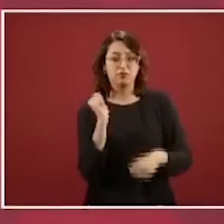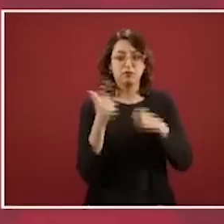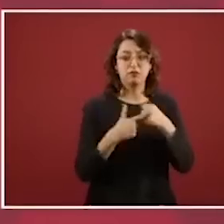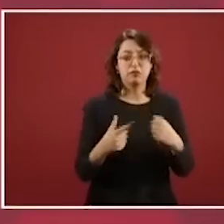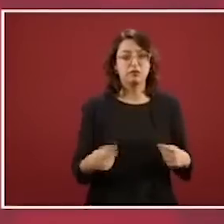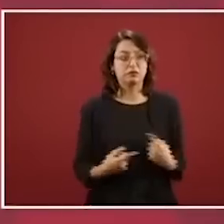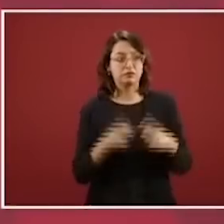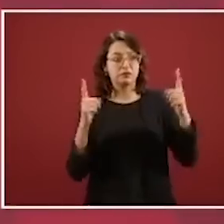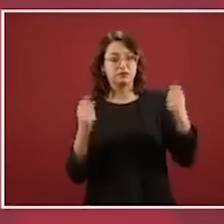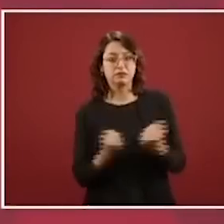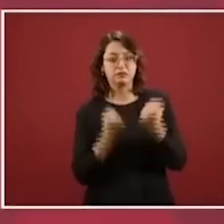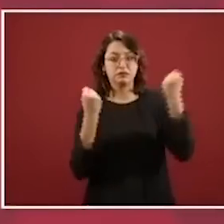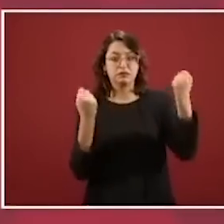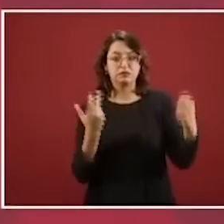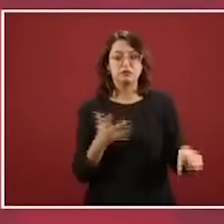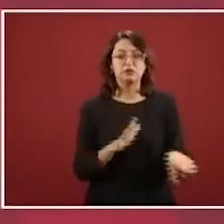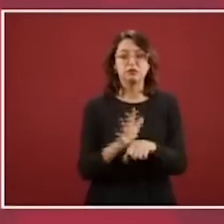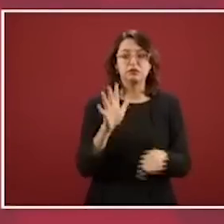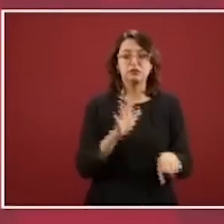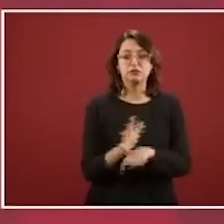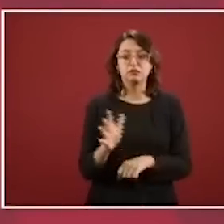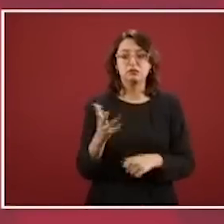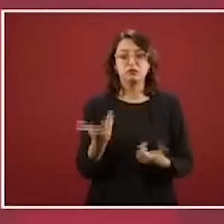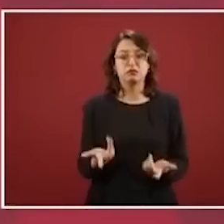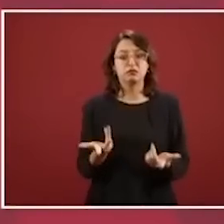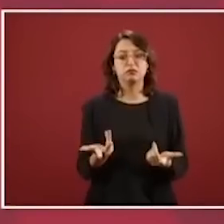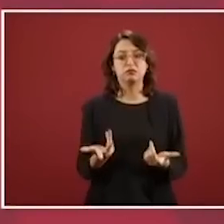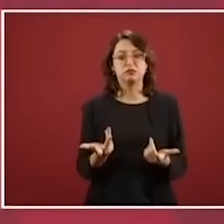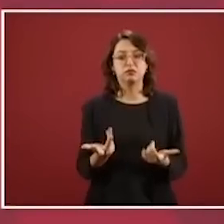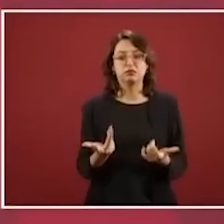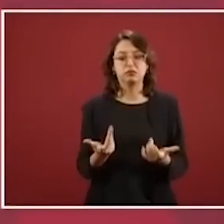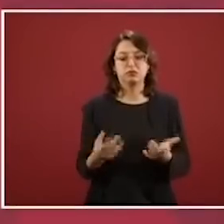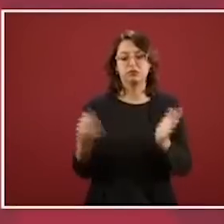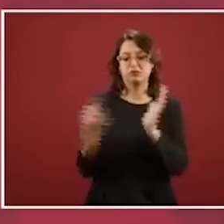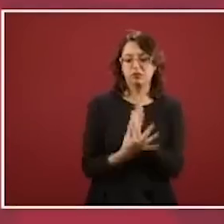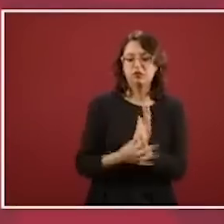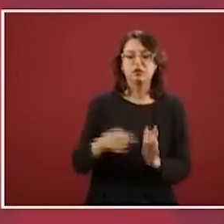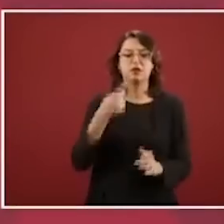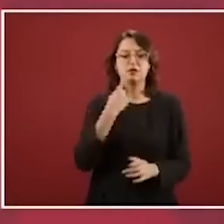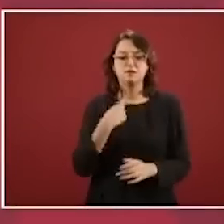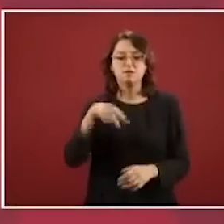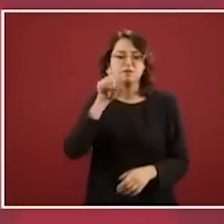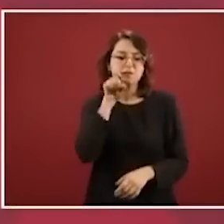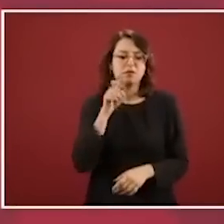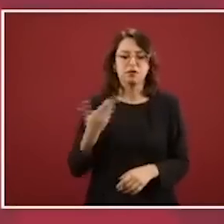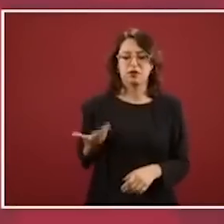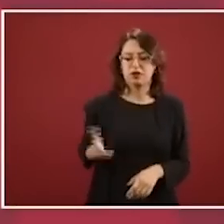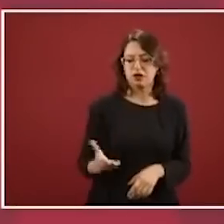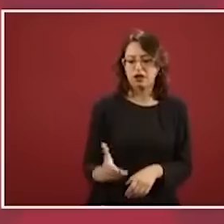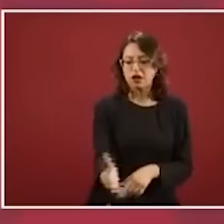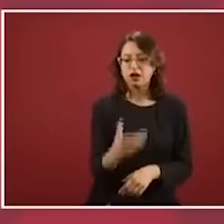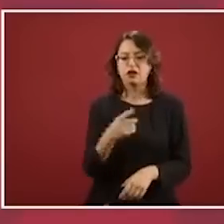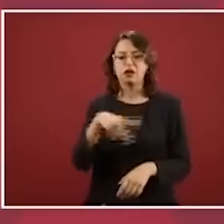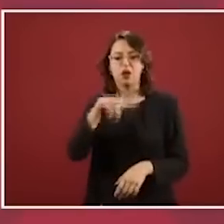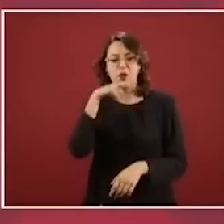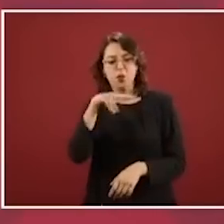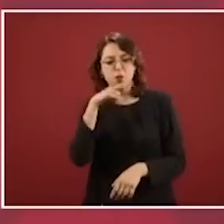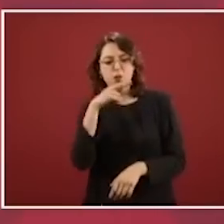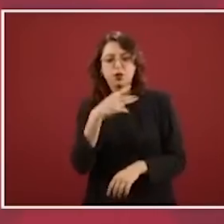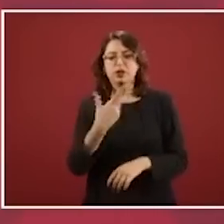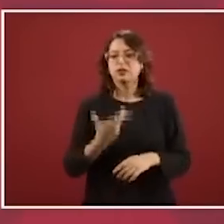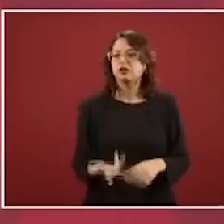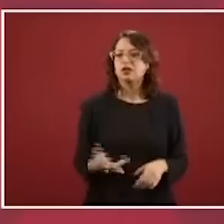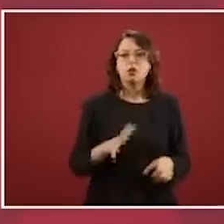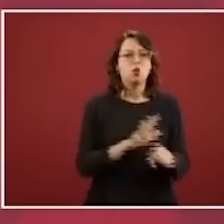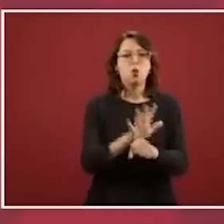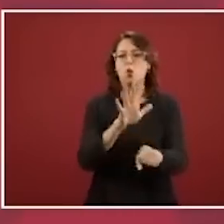es asimetría unilateral. Acero, tomate, atún, aguacate, el que